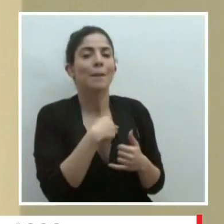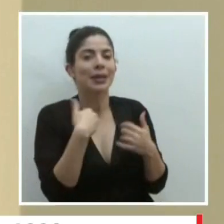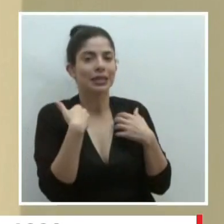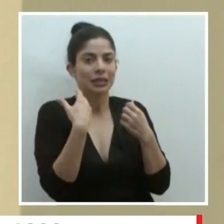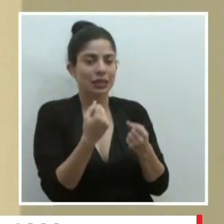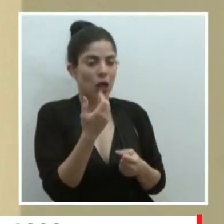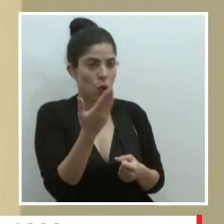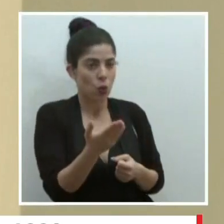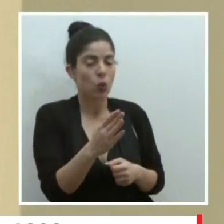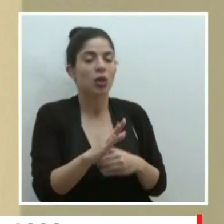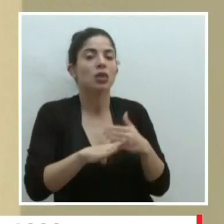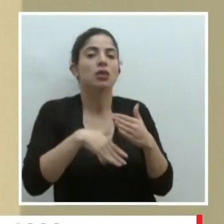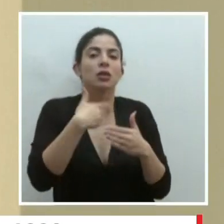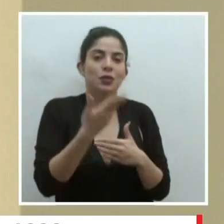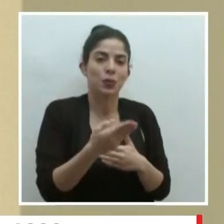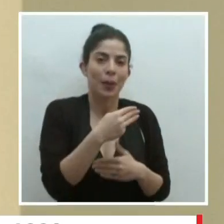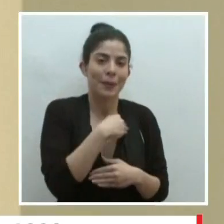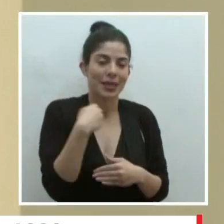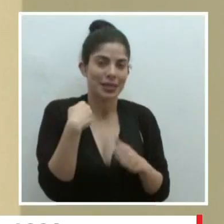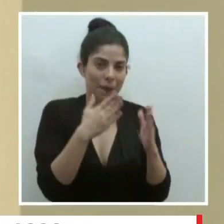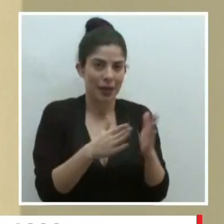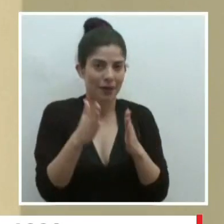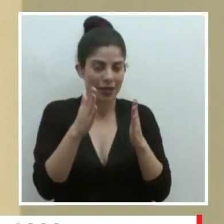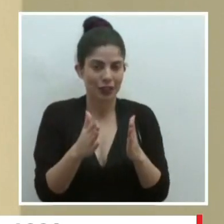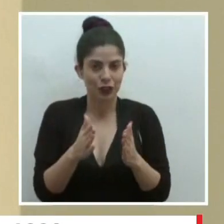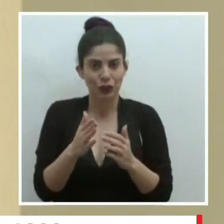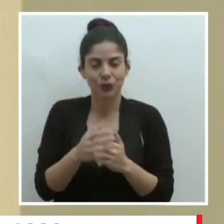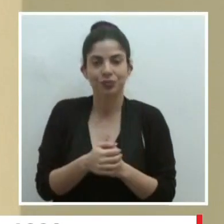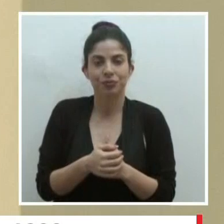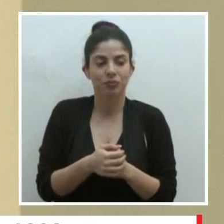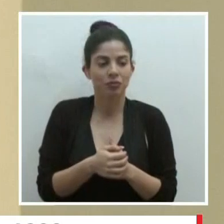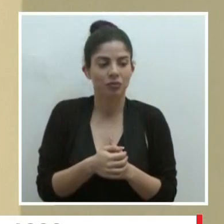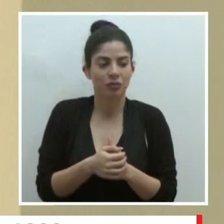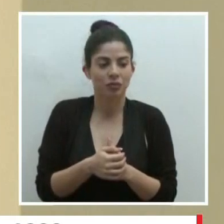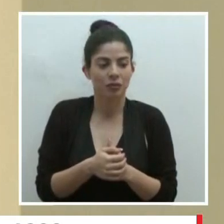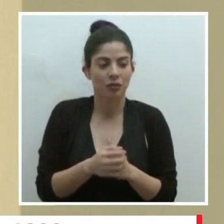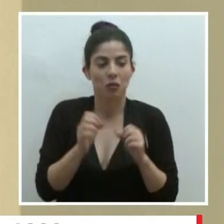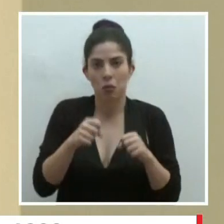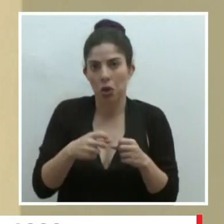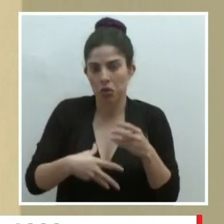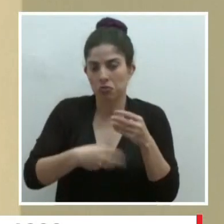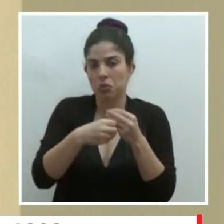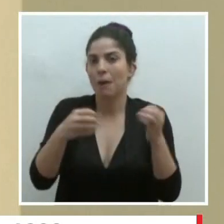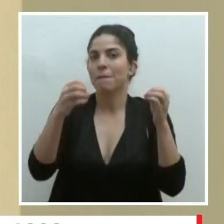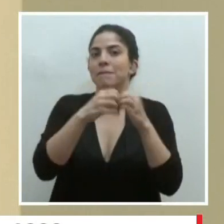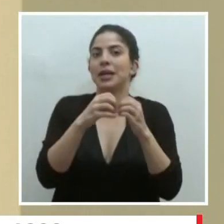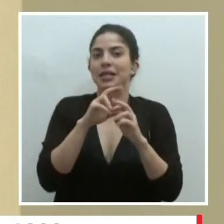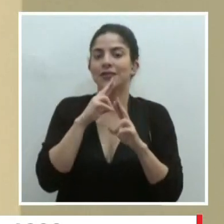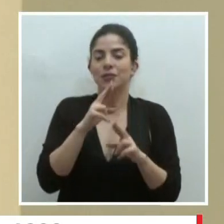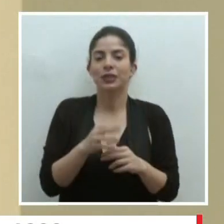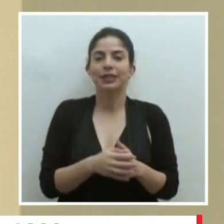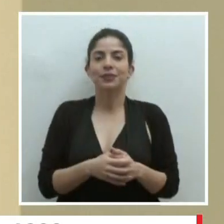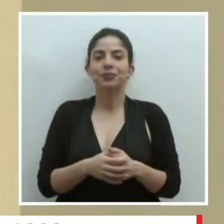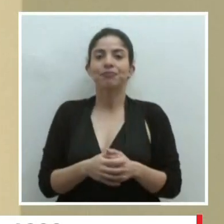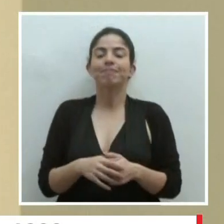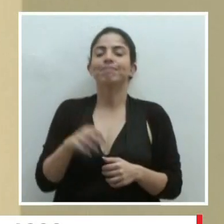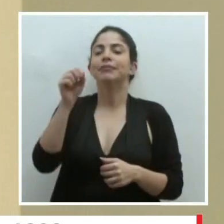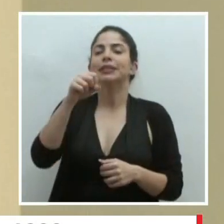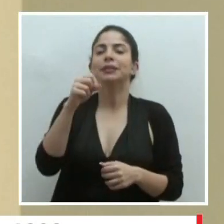Salud y posteriormente la ministra de Planificación tal vez pueda aportar más a la respuesta.